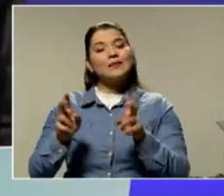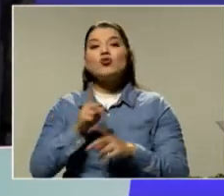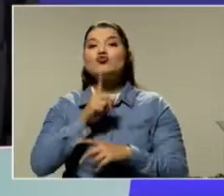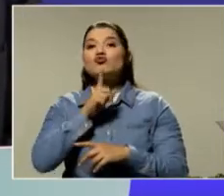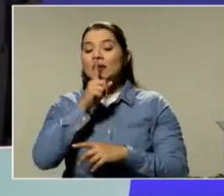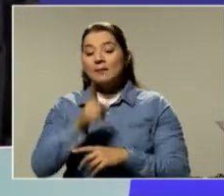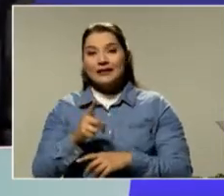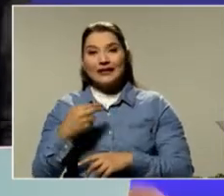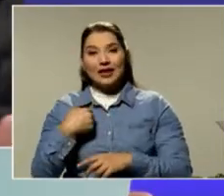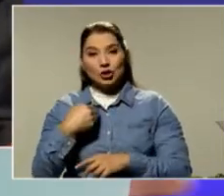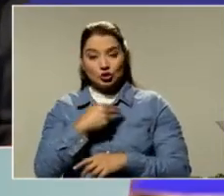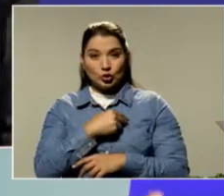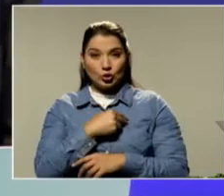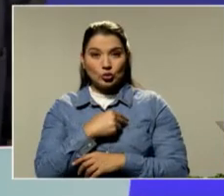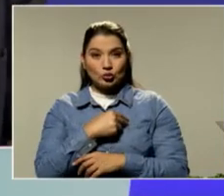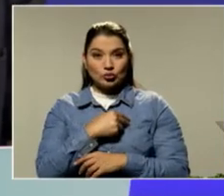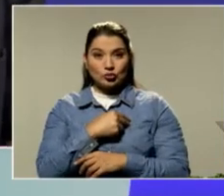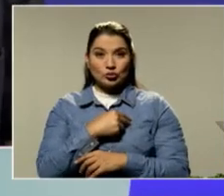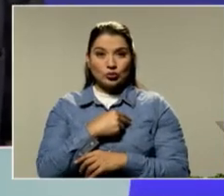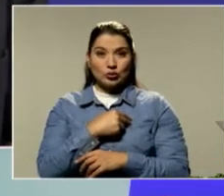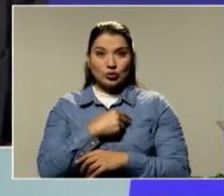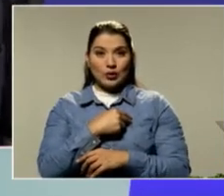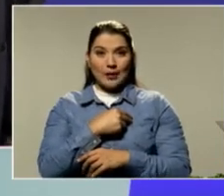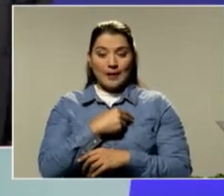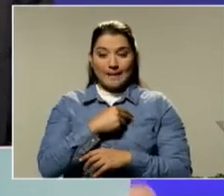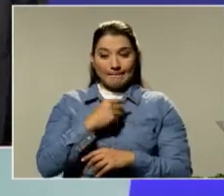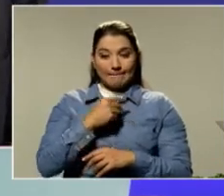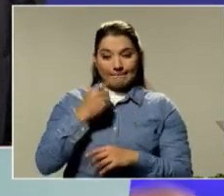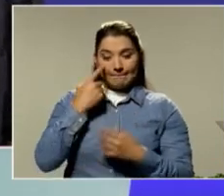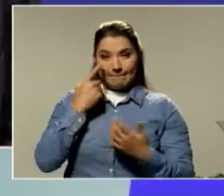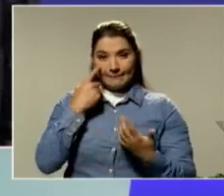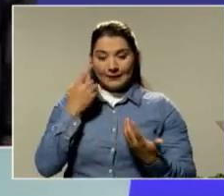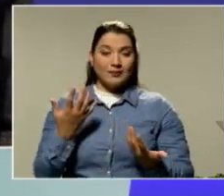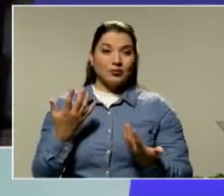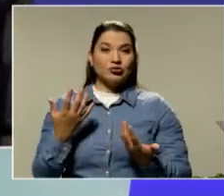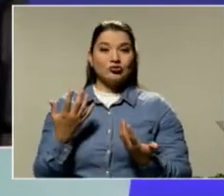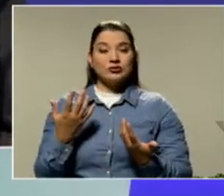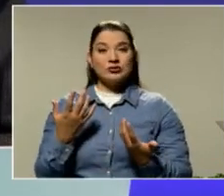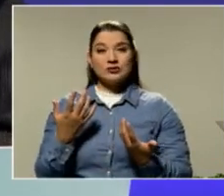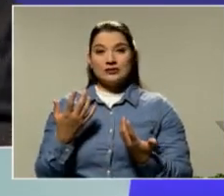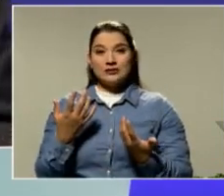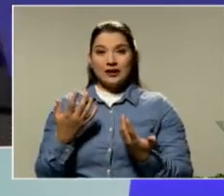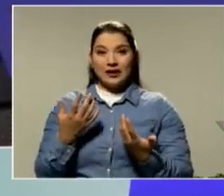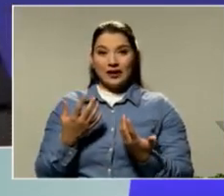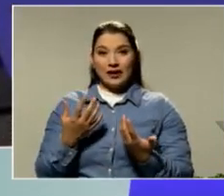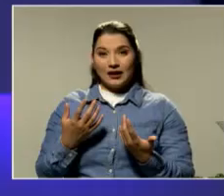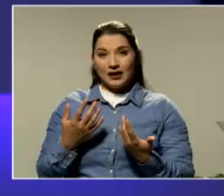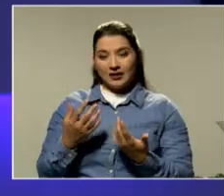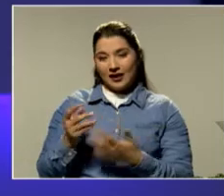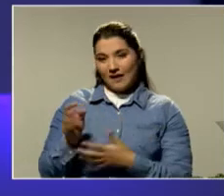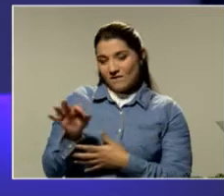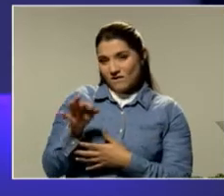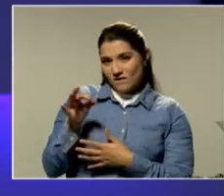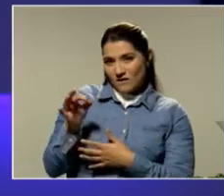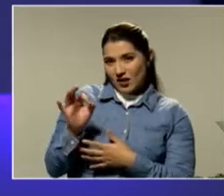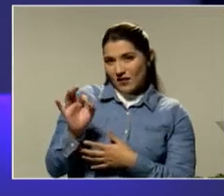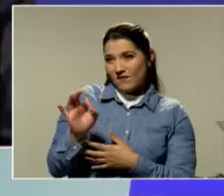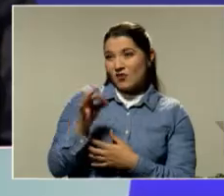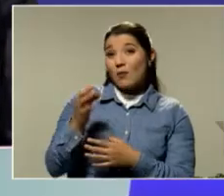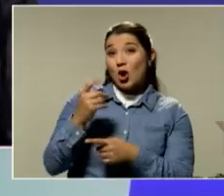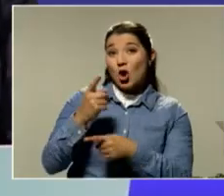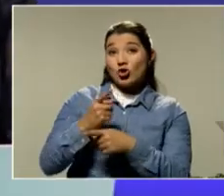lo ve, donde realmente hay una división que uno la ve en el lenguaje que se utiliza para referirse a los plaguicidas. El lenguaje no es neutral.